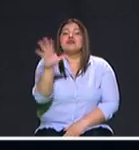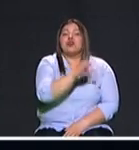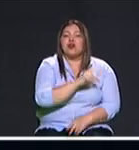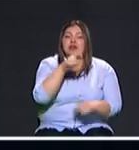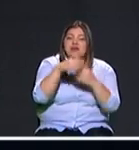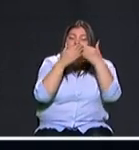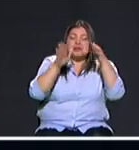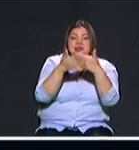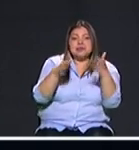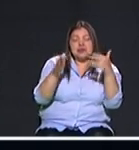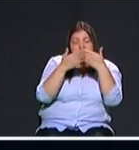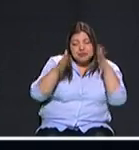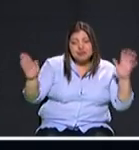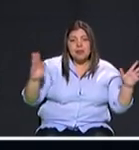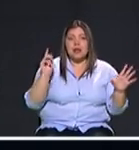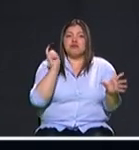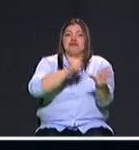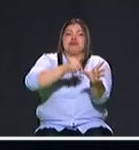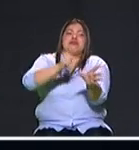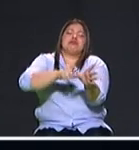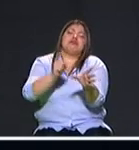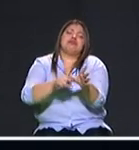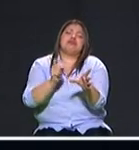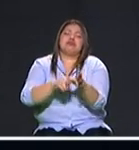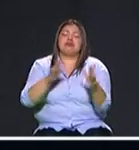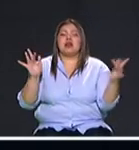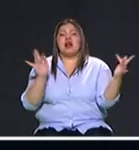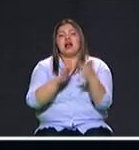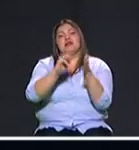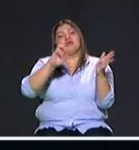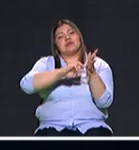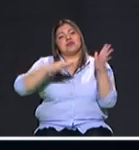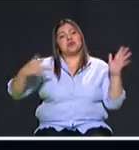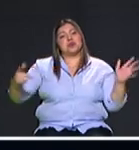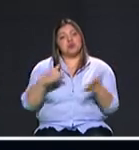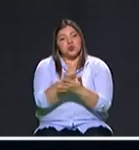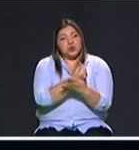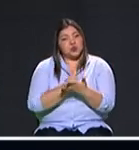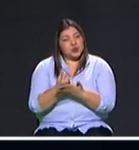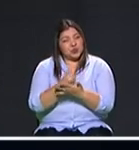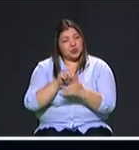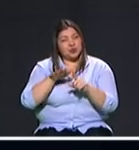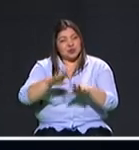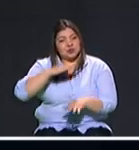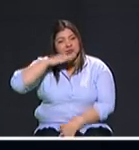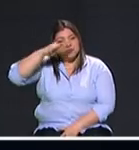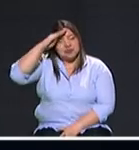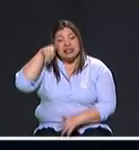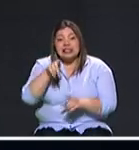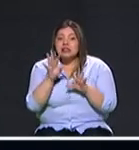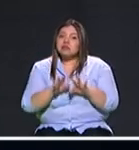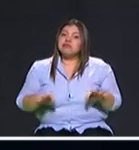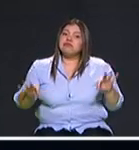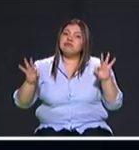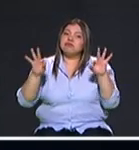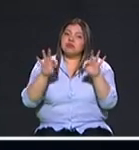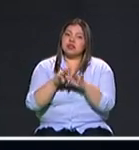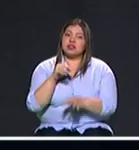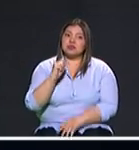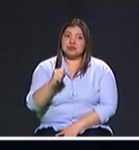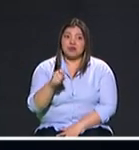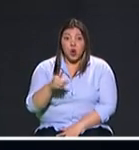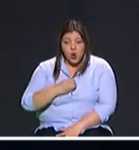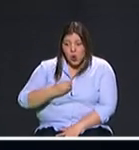especialmente enfocado en la cuarta revolución industrial y en la vocación económica de medellín se tiene que ser un punto muy importante medite en una gran oportunidad